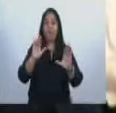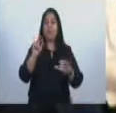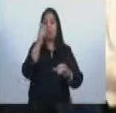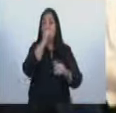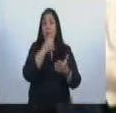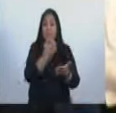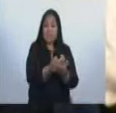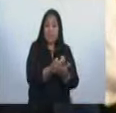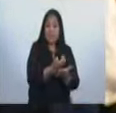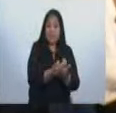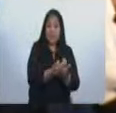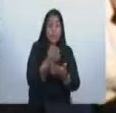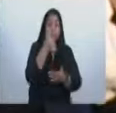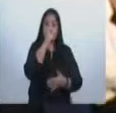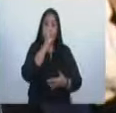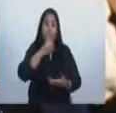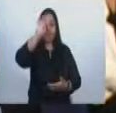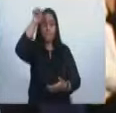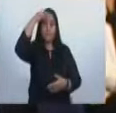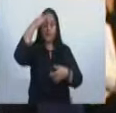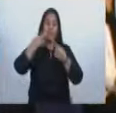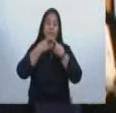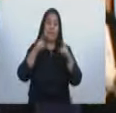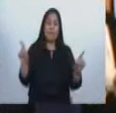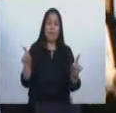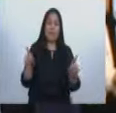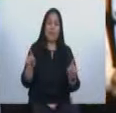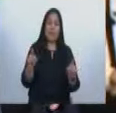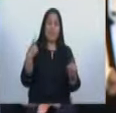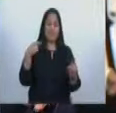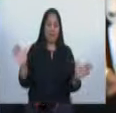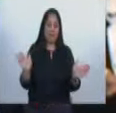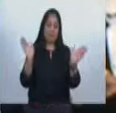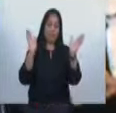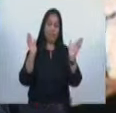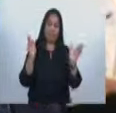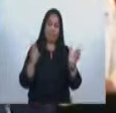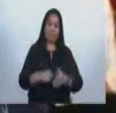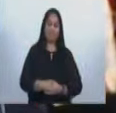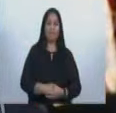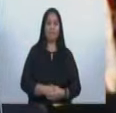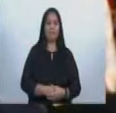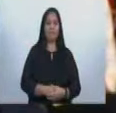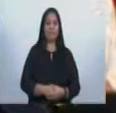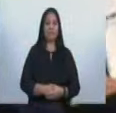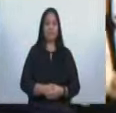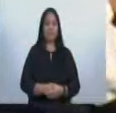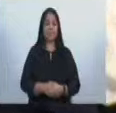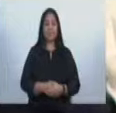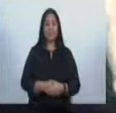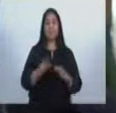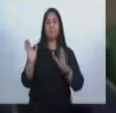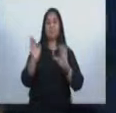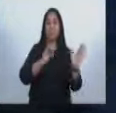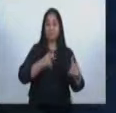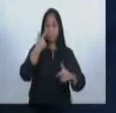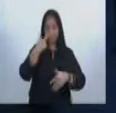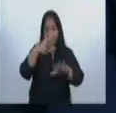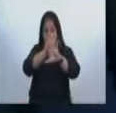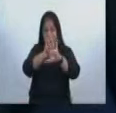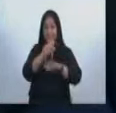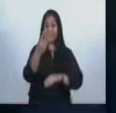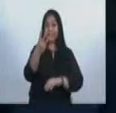evidencia no hay política pública que saque al país adelante estamos en canal 3